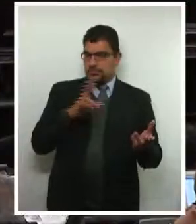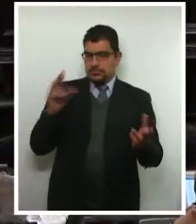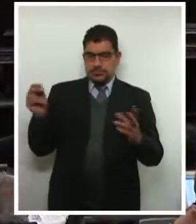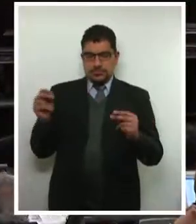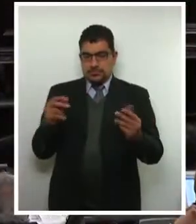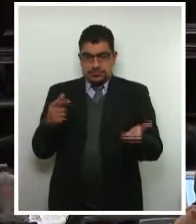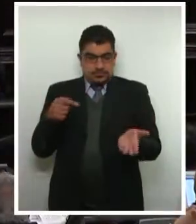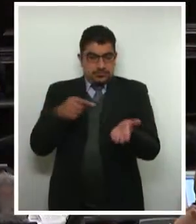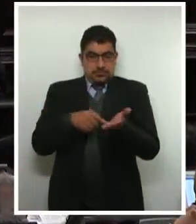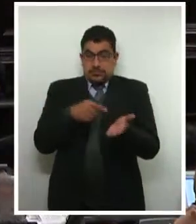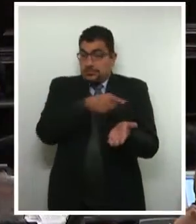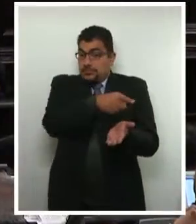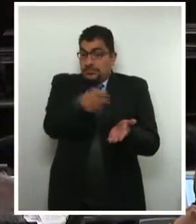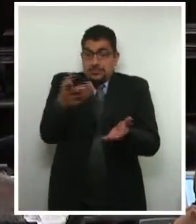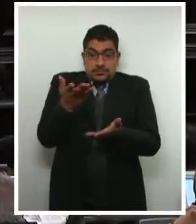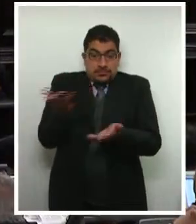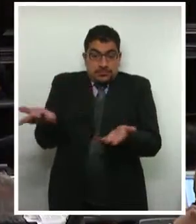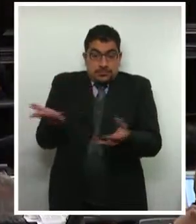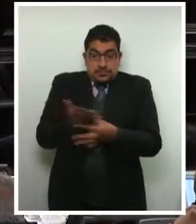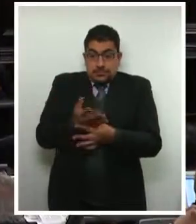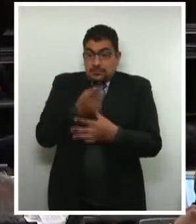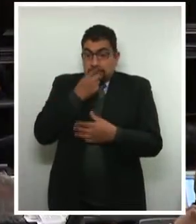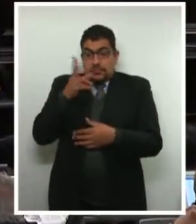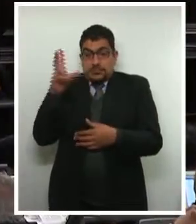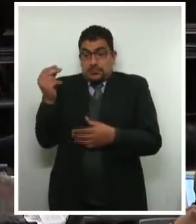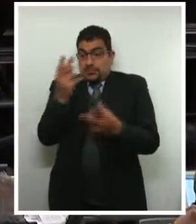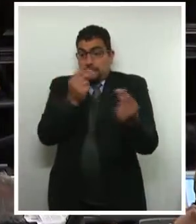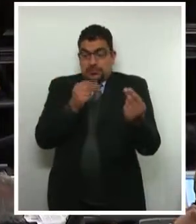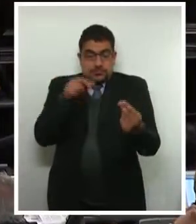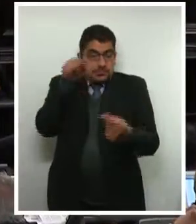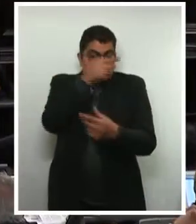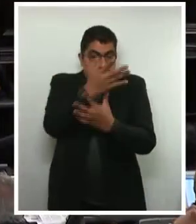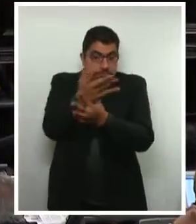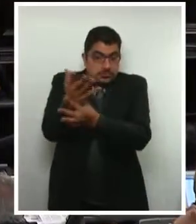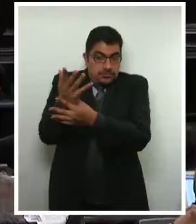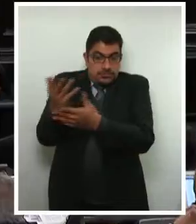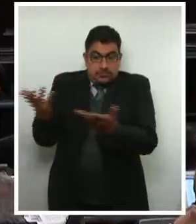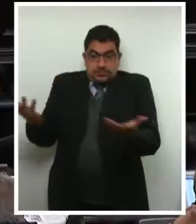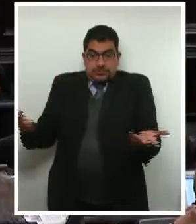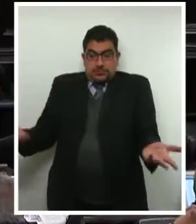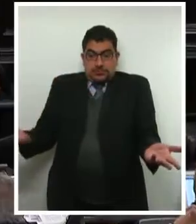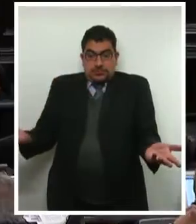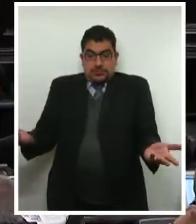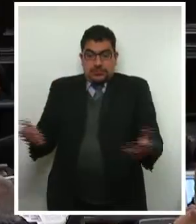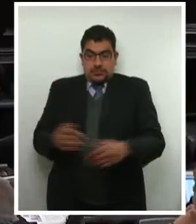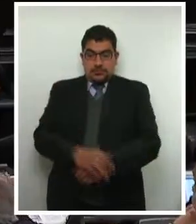Es lo que están pidiendo, allá los que gritaron que no, es lo que están solicitando.